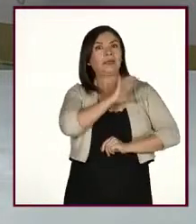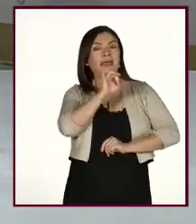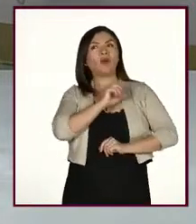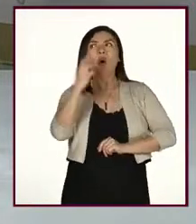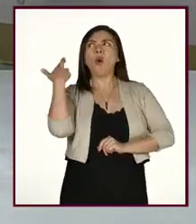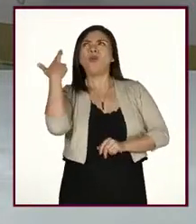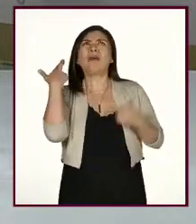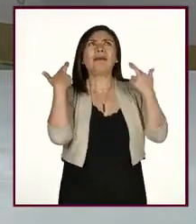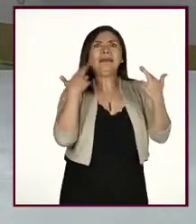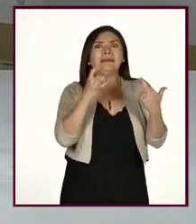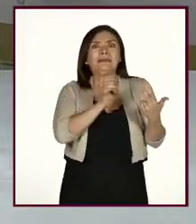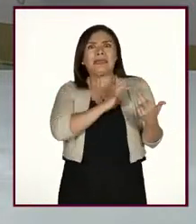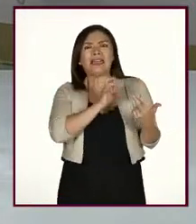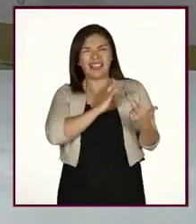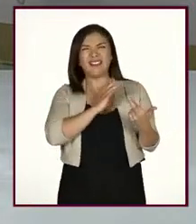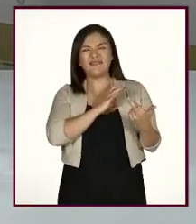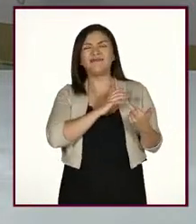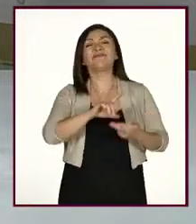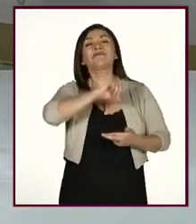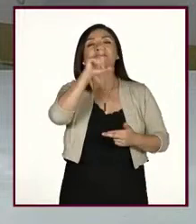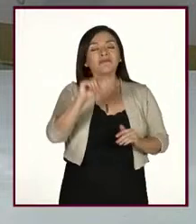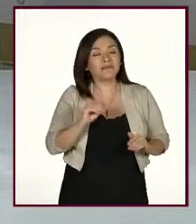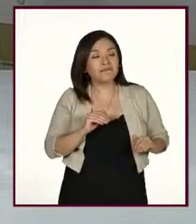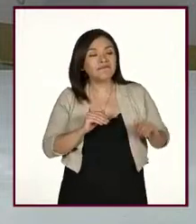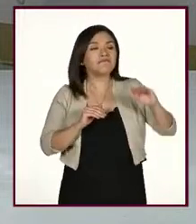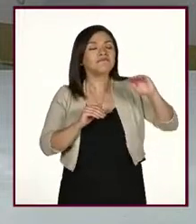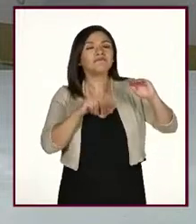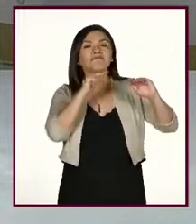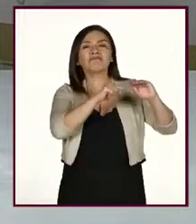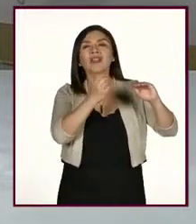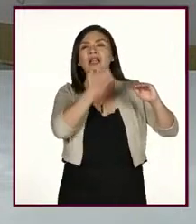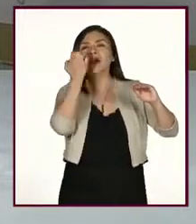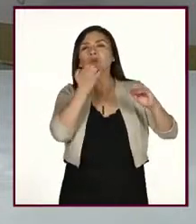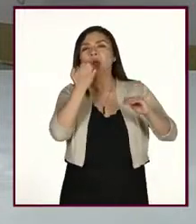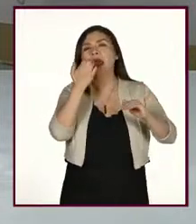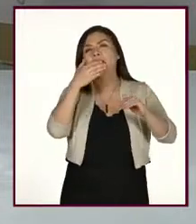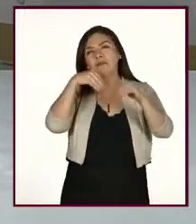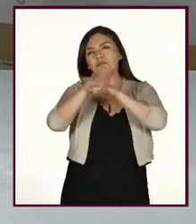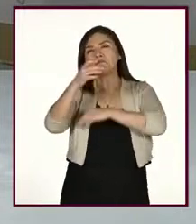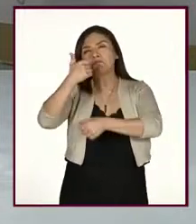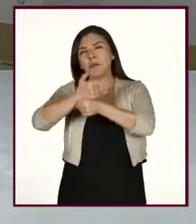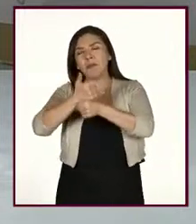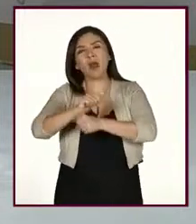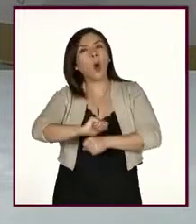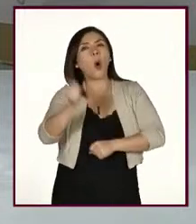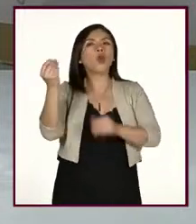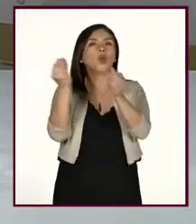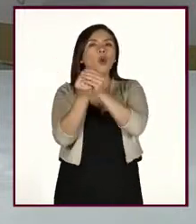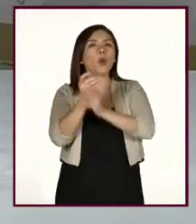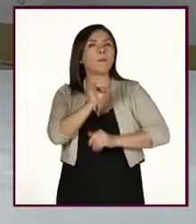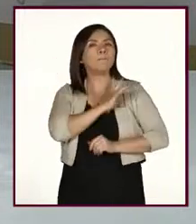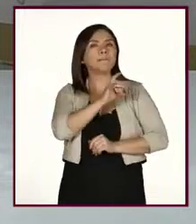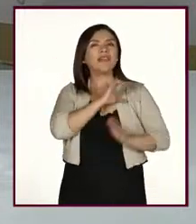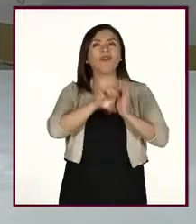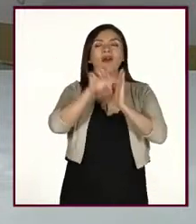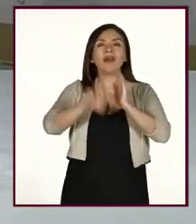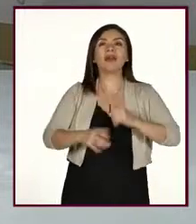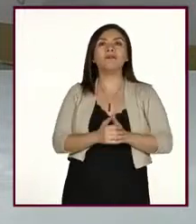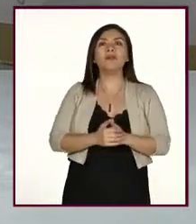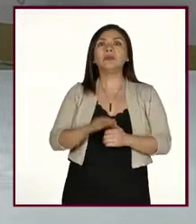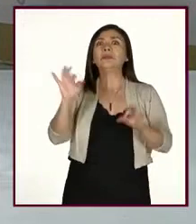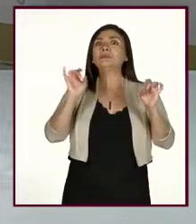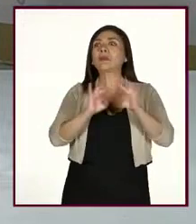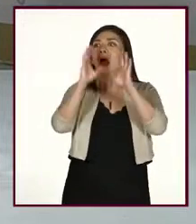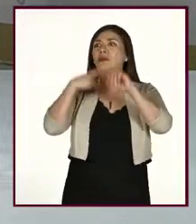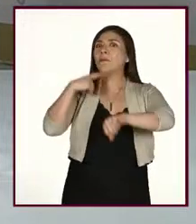los ruidos. Posteriormente, ya cuando entran en la etapa escolar, se agregan otros miedos importantes como miedo a padecer una